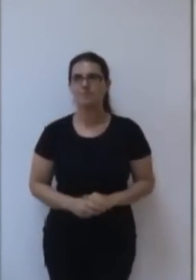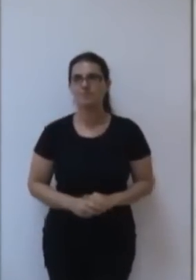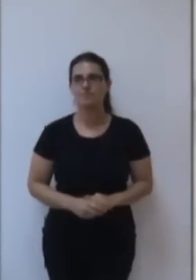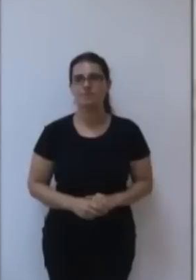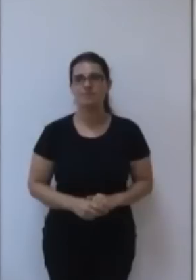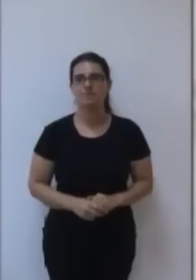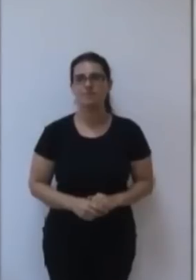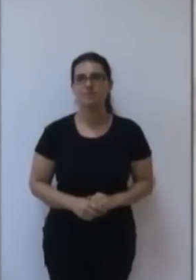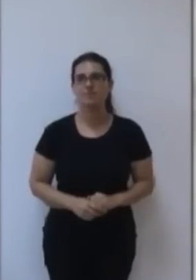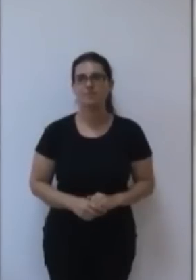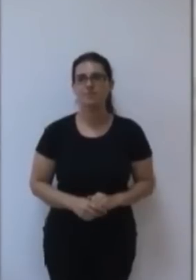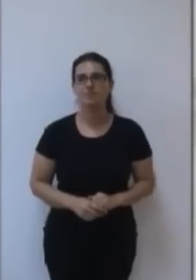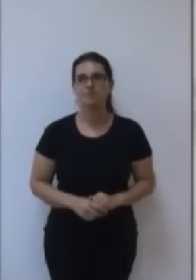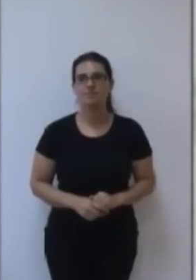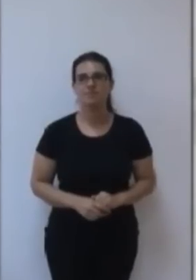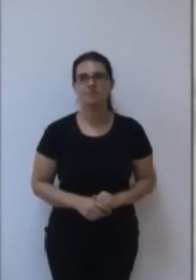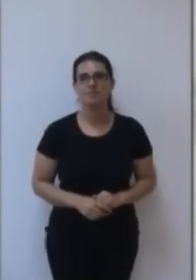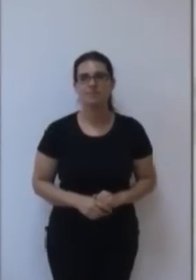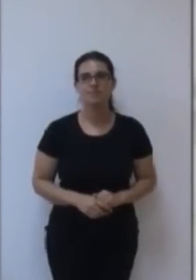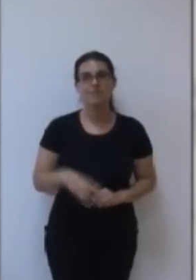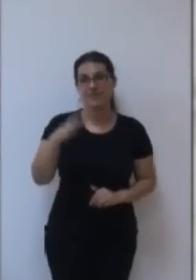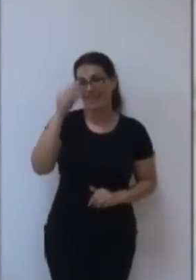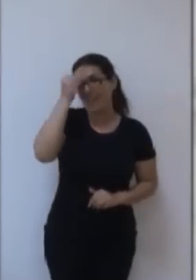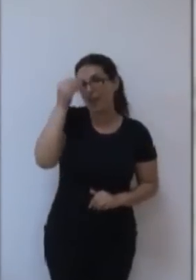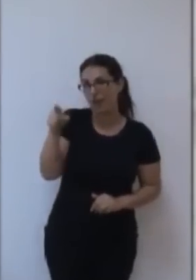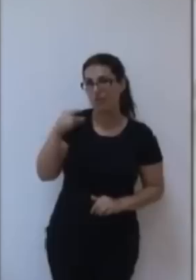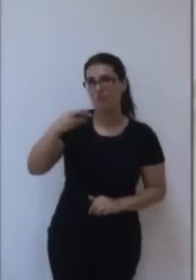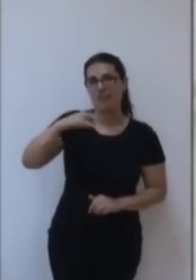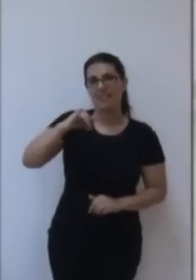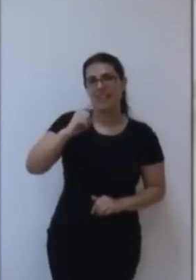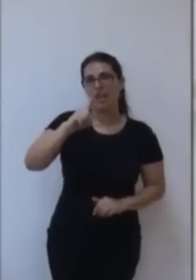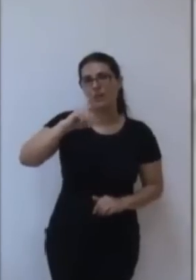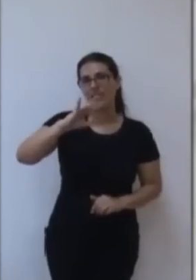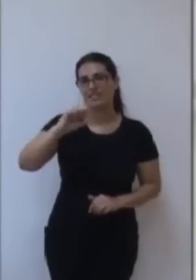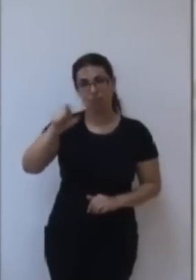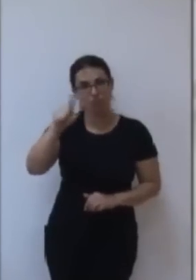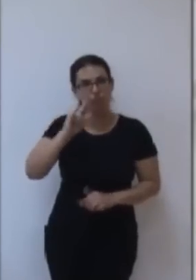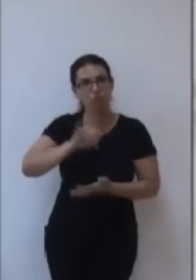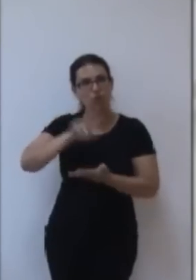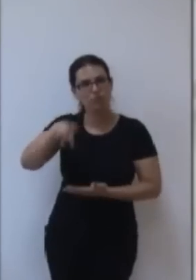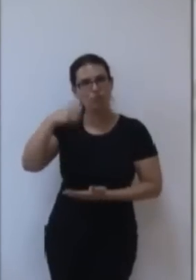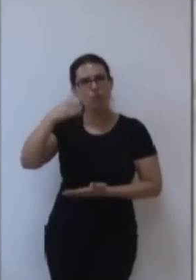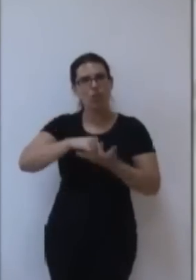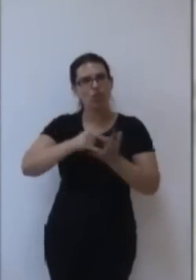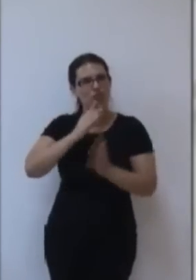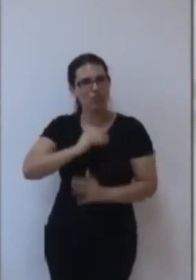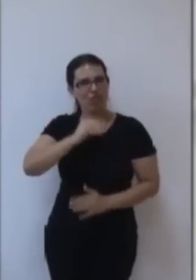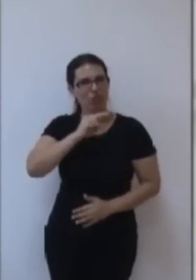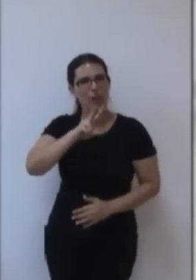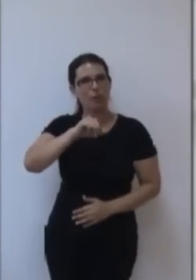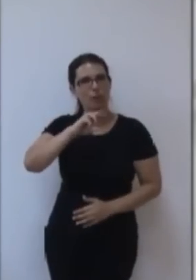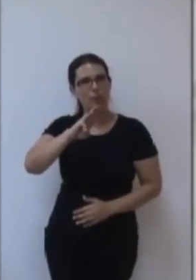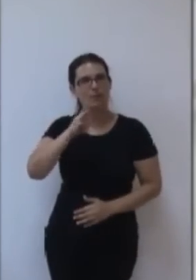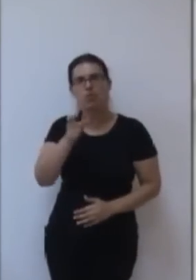Ahí tenéis un proyecto muy bonito, ¿no, María Luisa? El BIT. Cuéntanos un poquito, ¿cómo